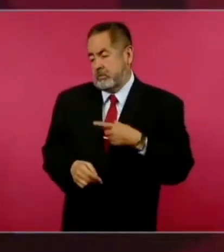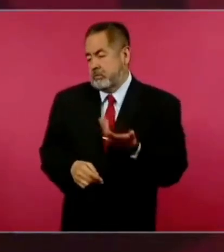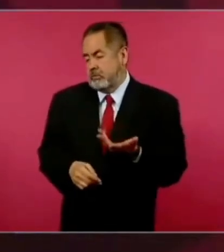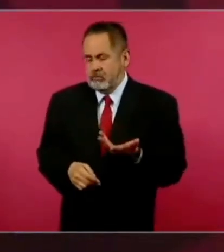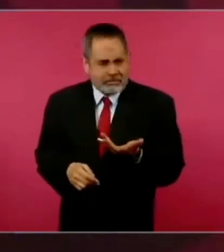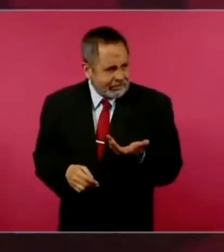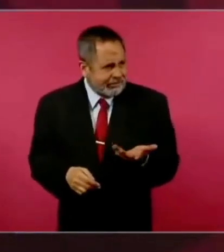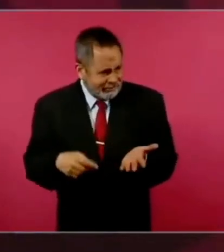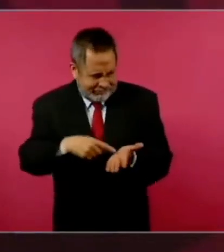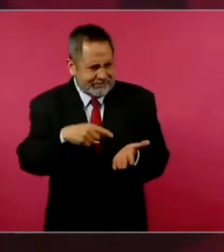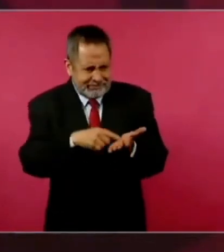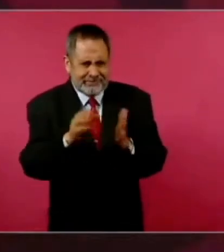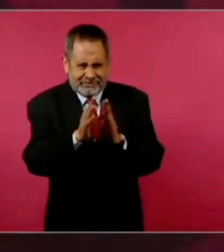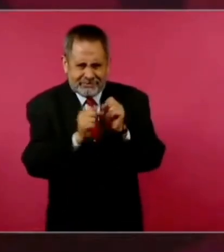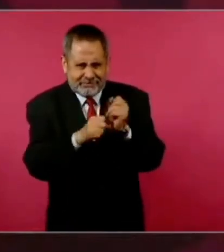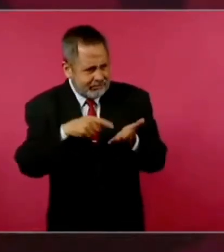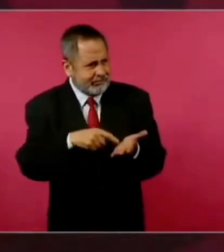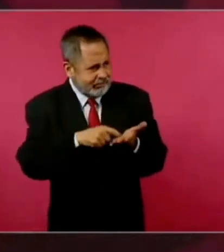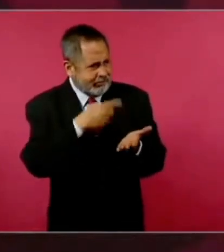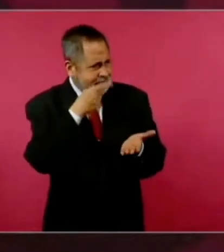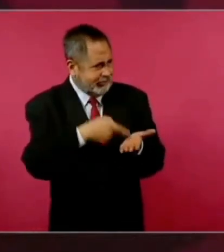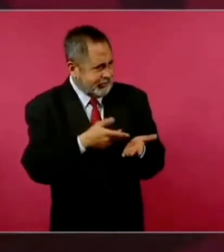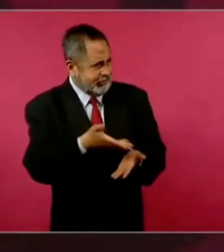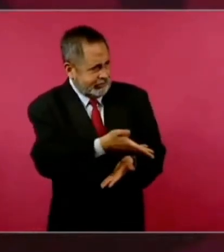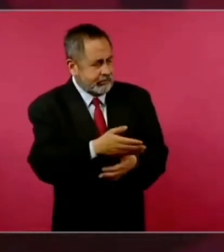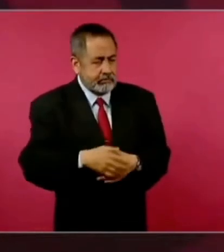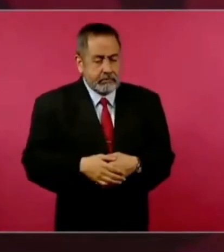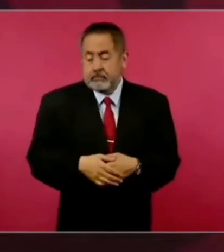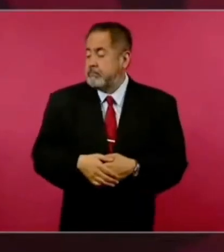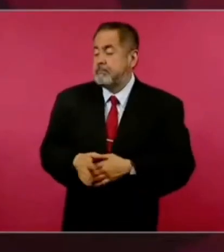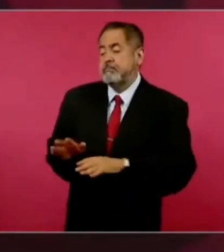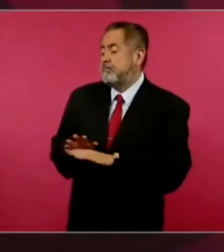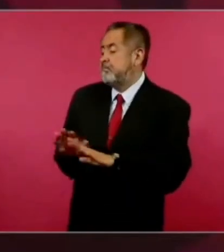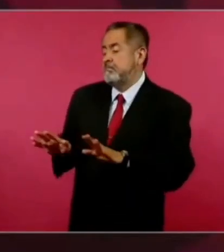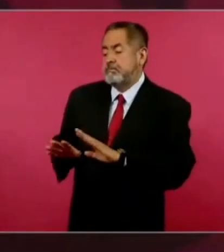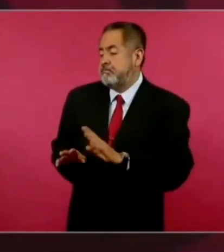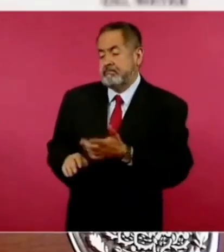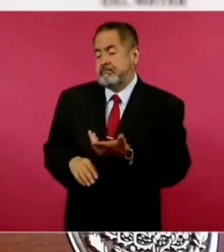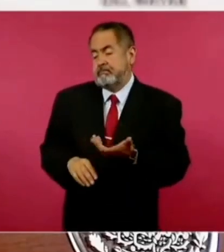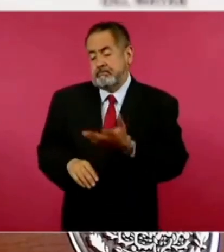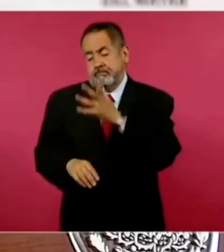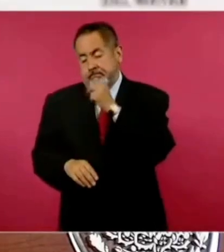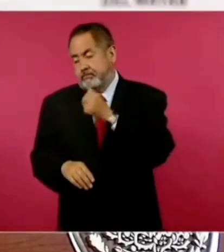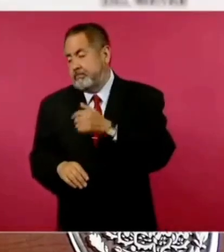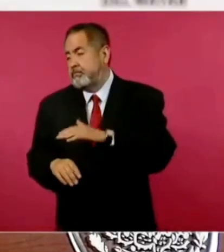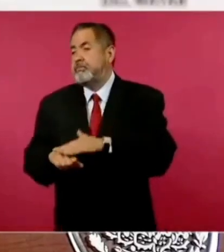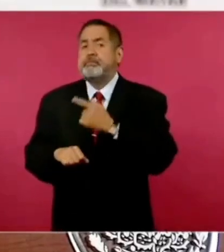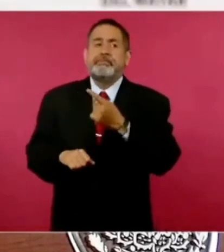porque las consultas solo aplican